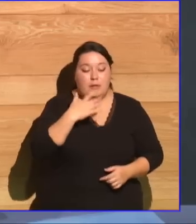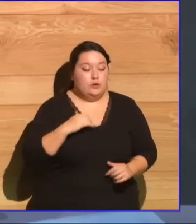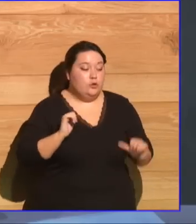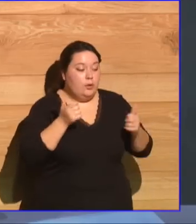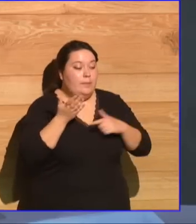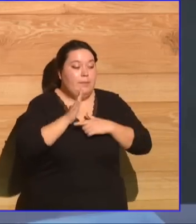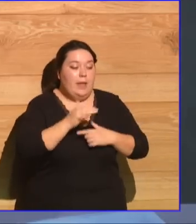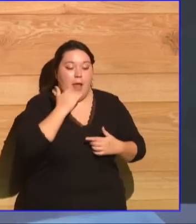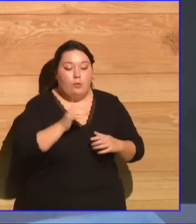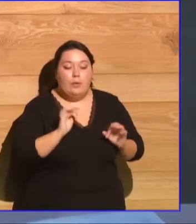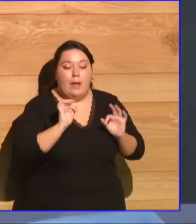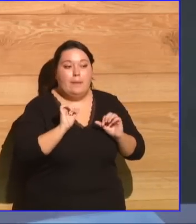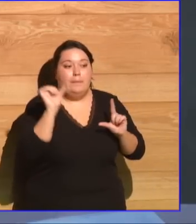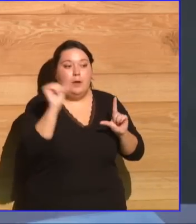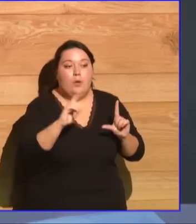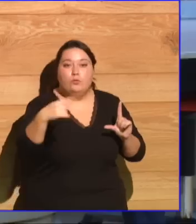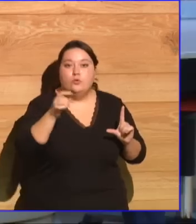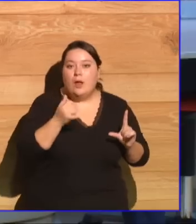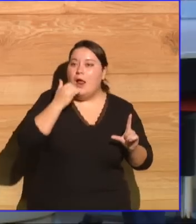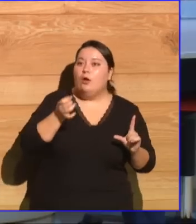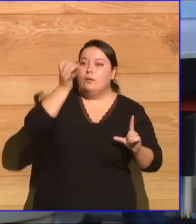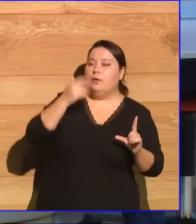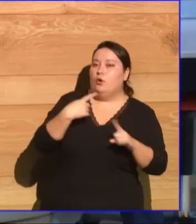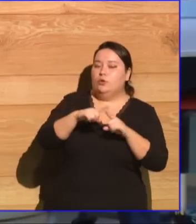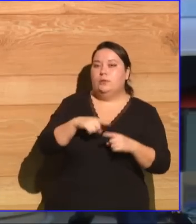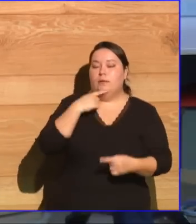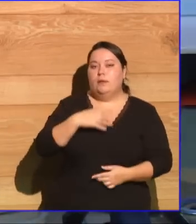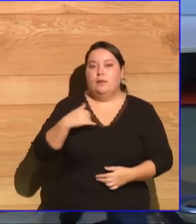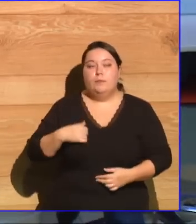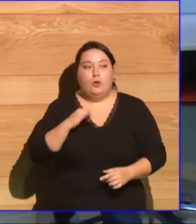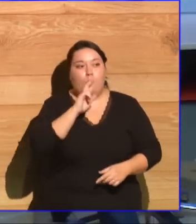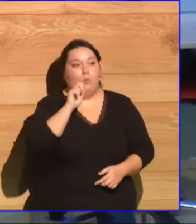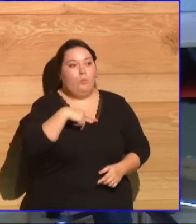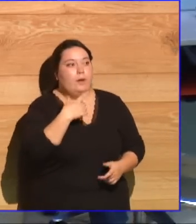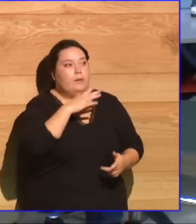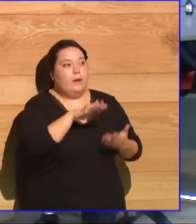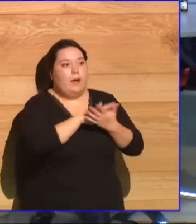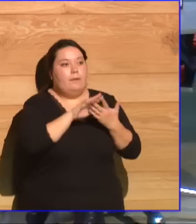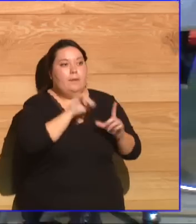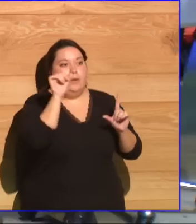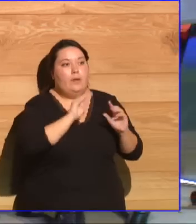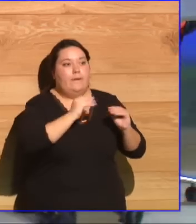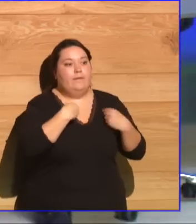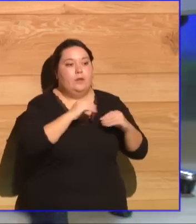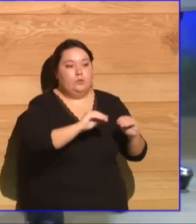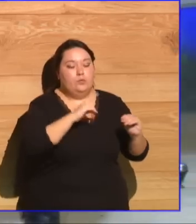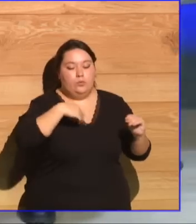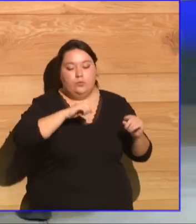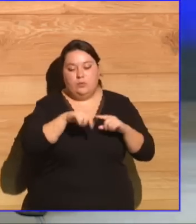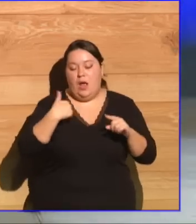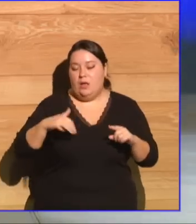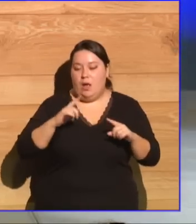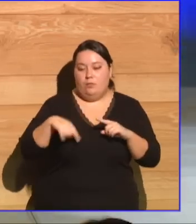voy a dar paso a una película, o se os ocurren decir las cosas. no hombre, pero me habla Juan de una de las películas de su vida y que nos vayamos